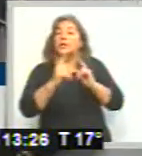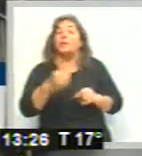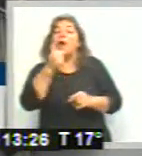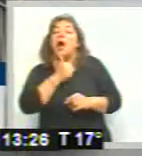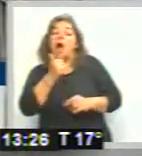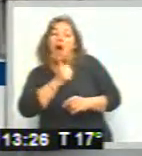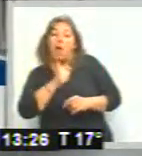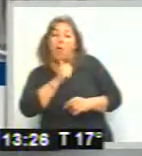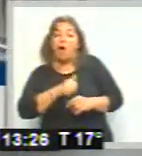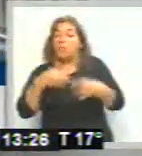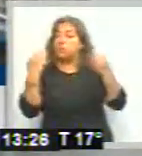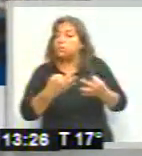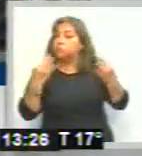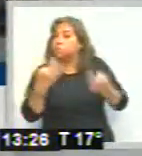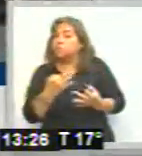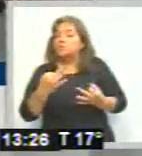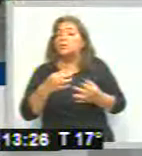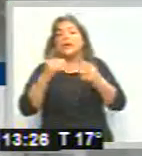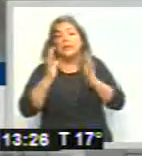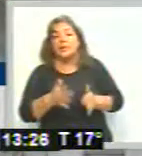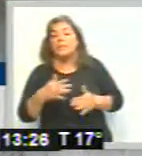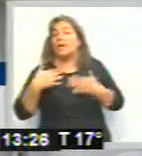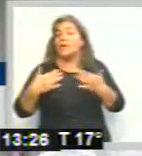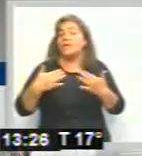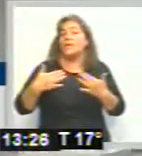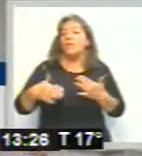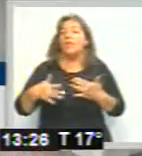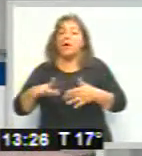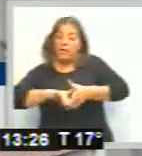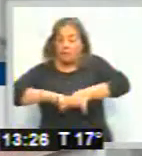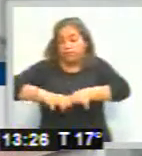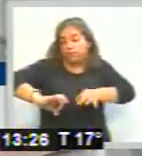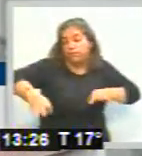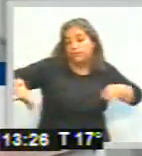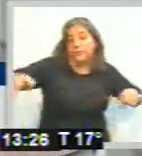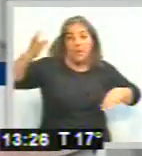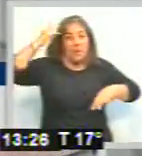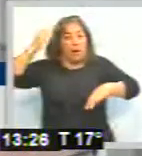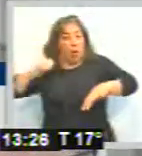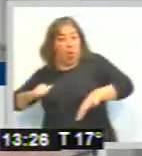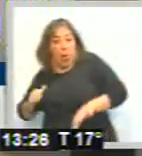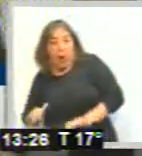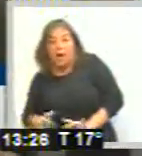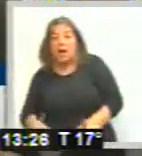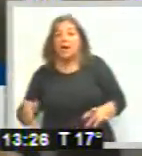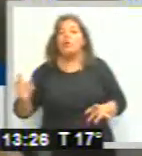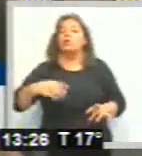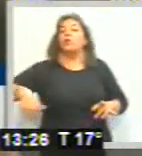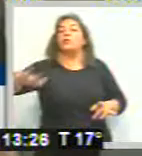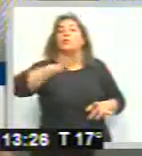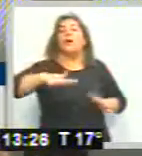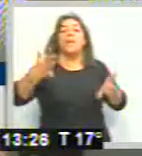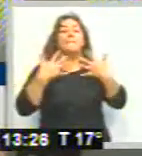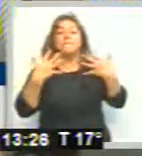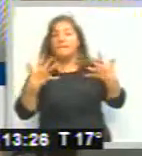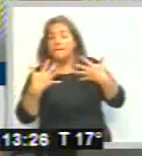corriente, factibilidad de cloacas, certificado ambiental y todos los otros requisitos que se piden para